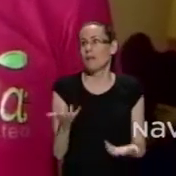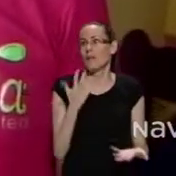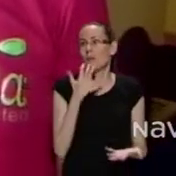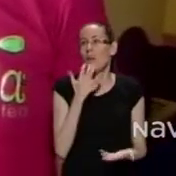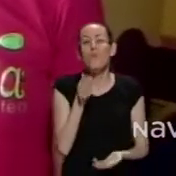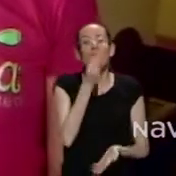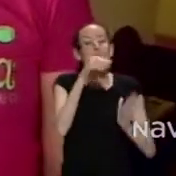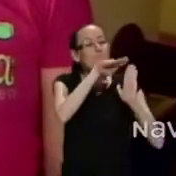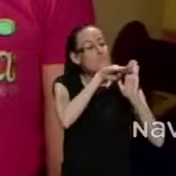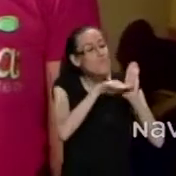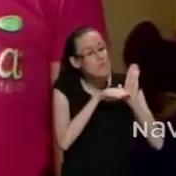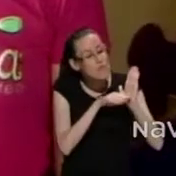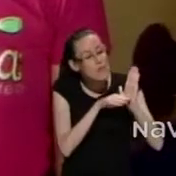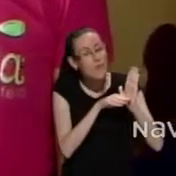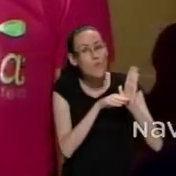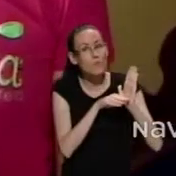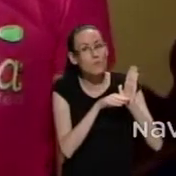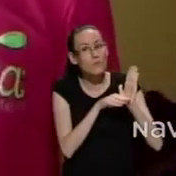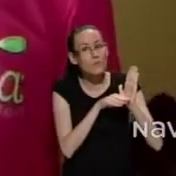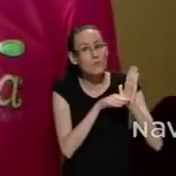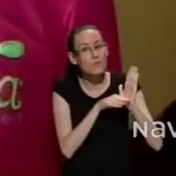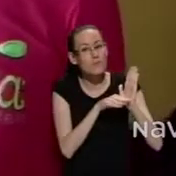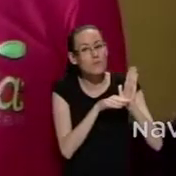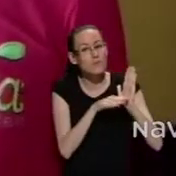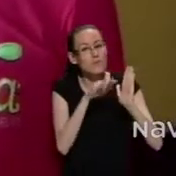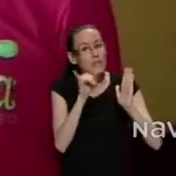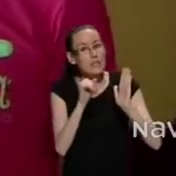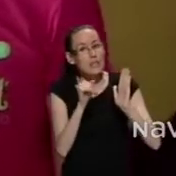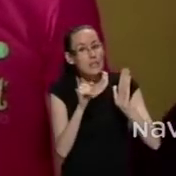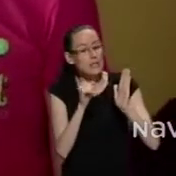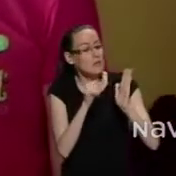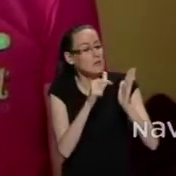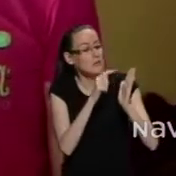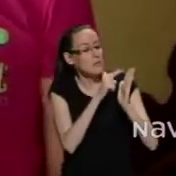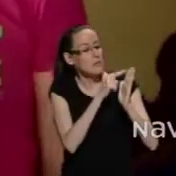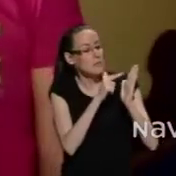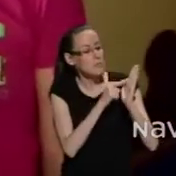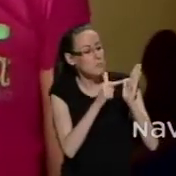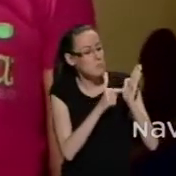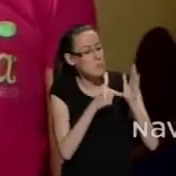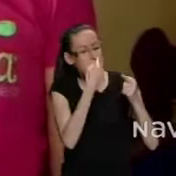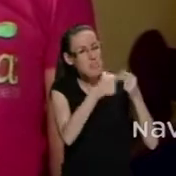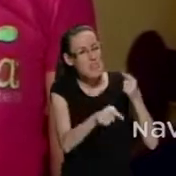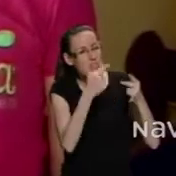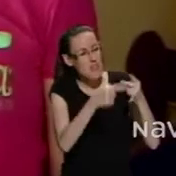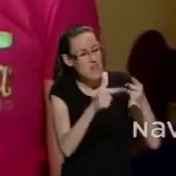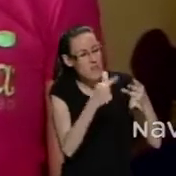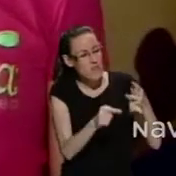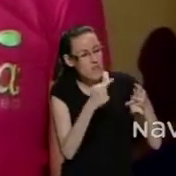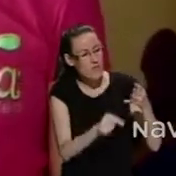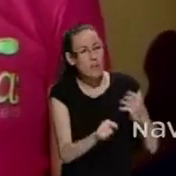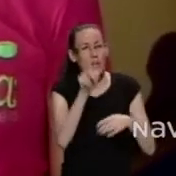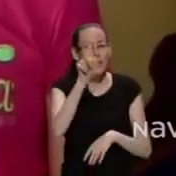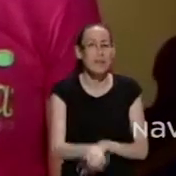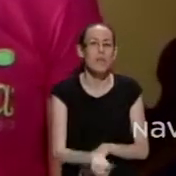del día, tenemos también una carta variada de platos veganos y